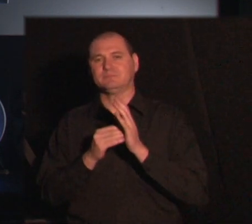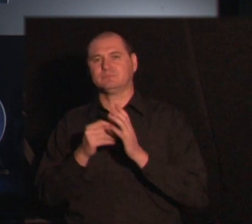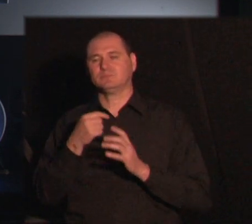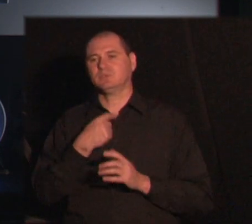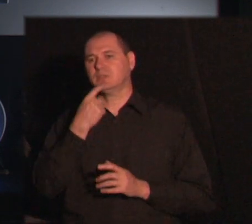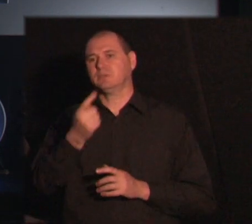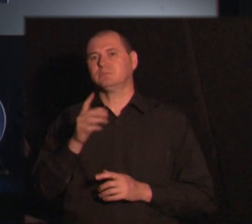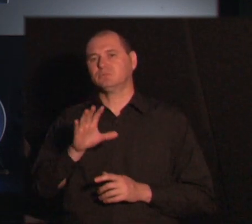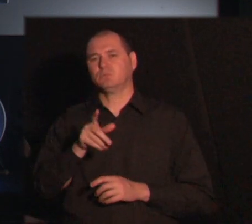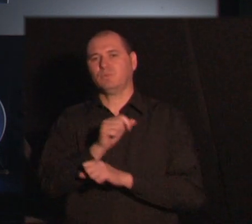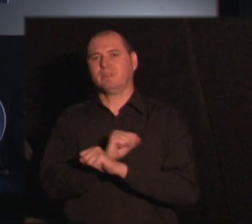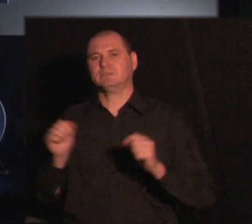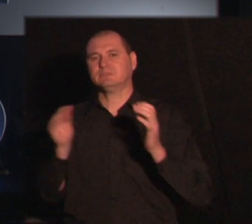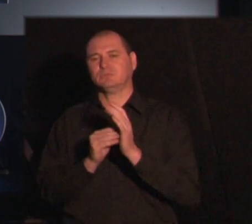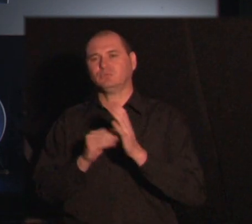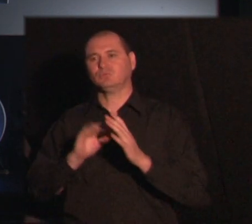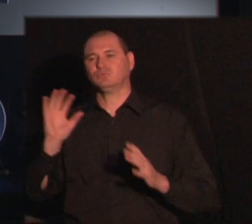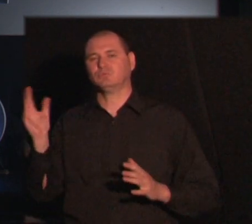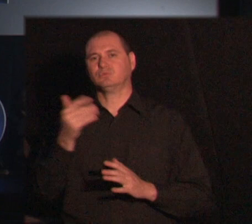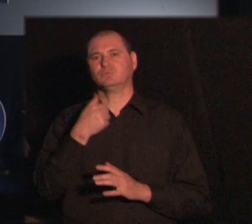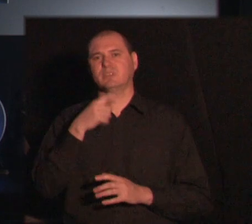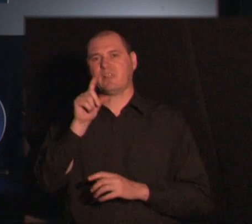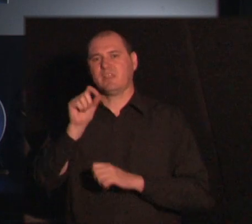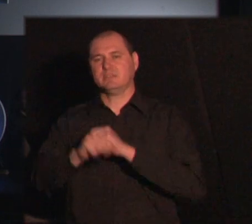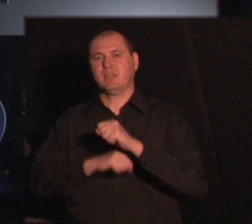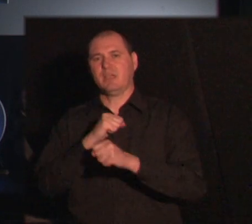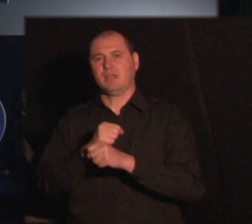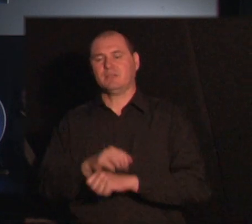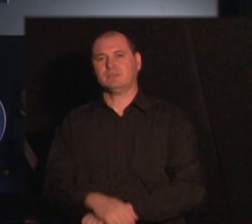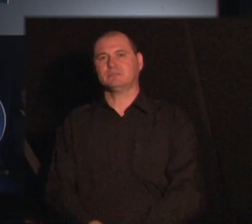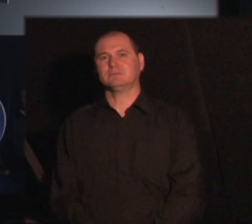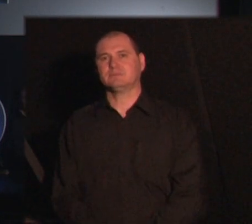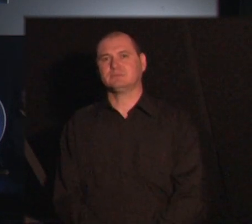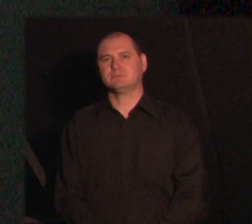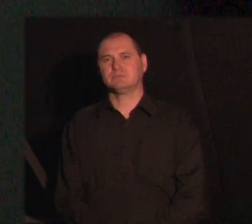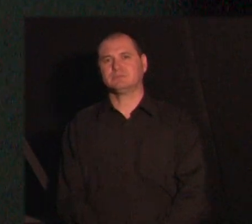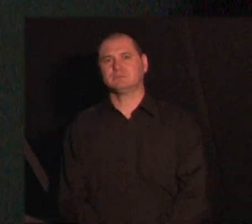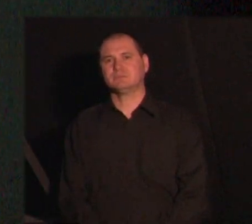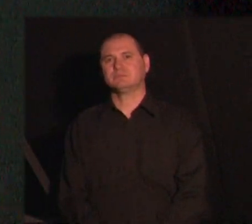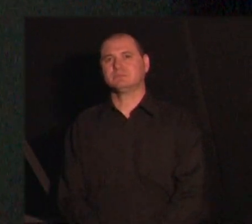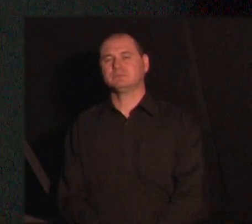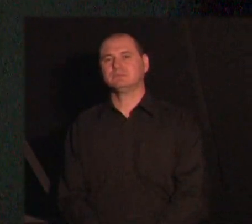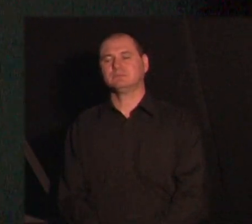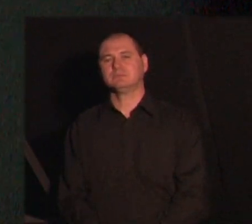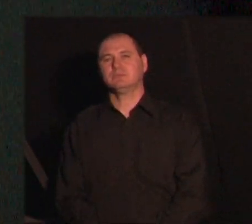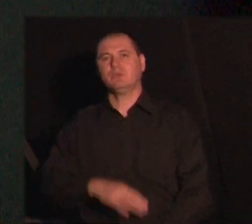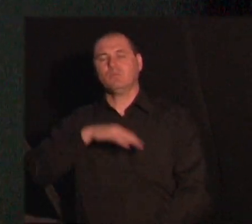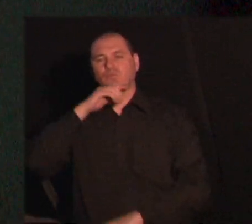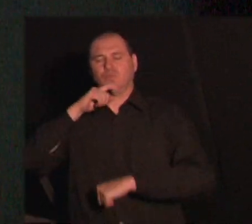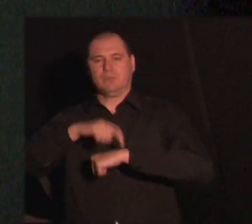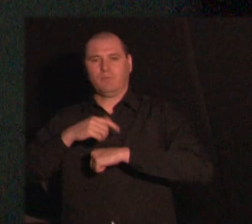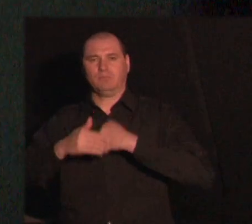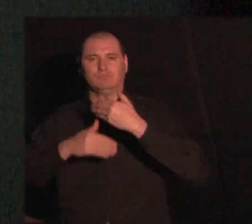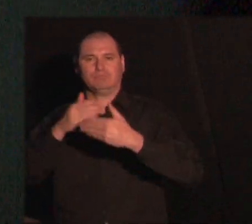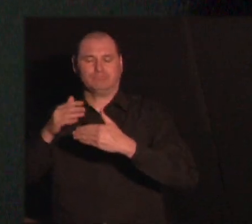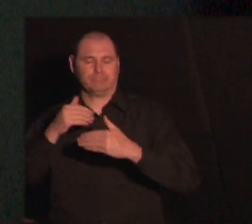le dije, ¿sabes qué? No vas a poder hacer todo eso. Yo tenía 10 años cuando le decía eso, porque pasaron mucho tiempo,